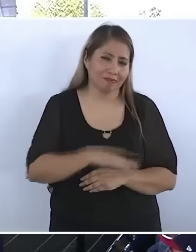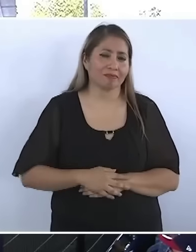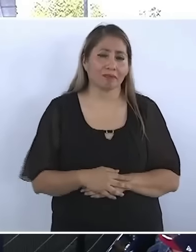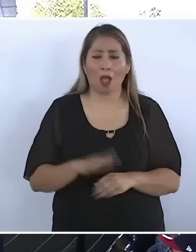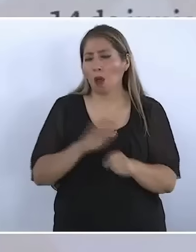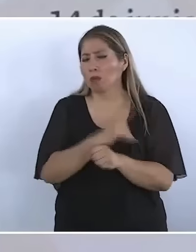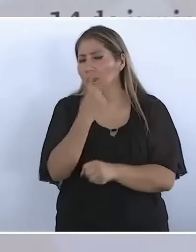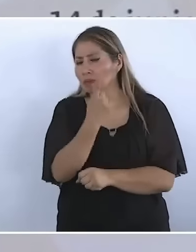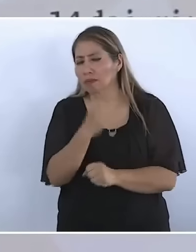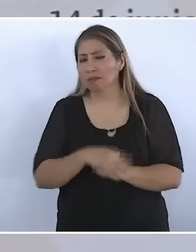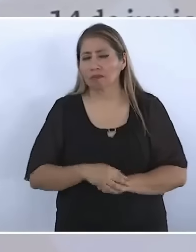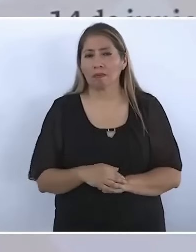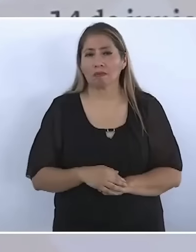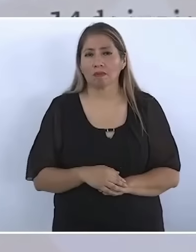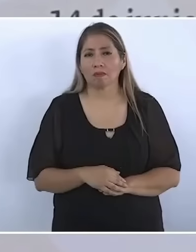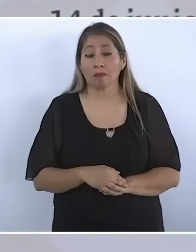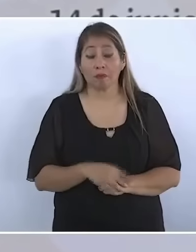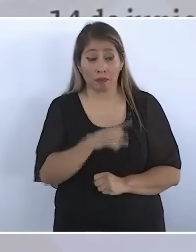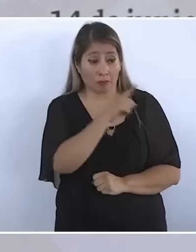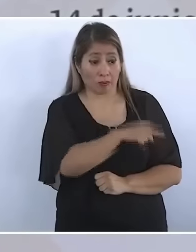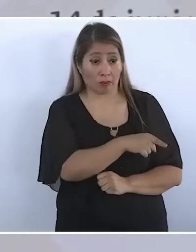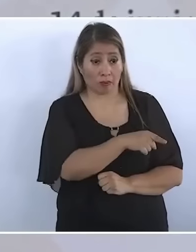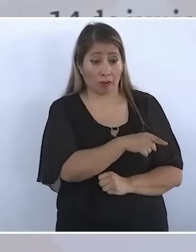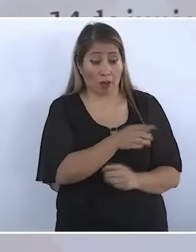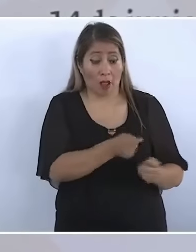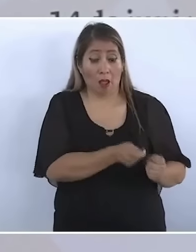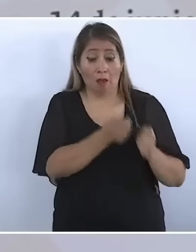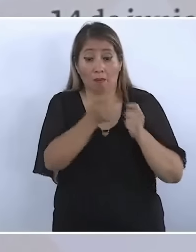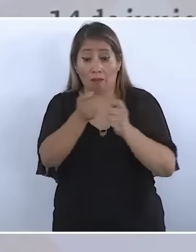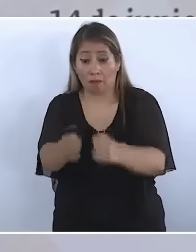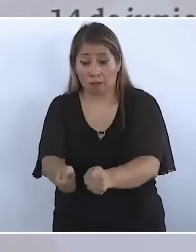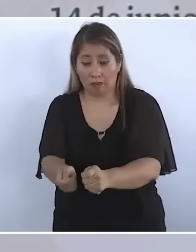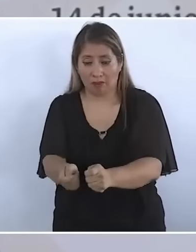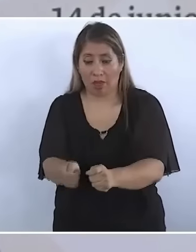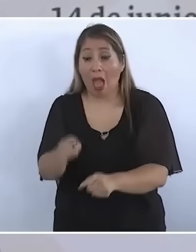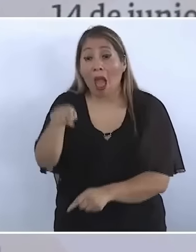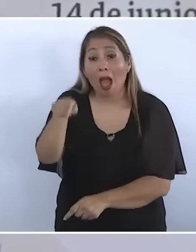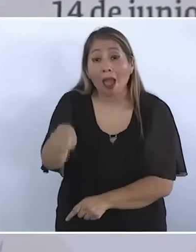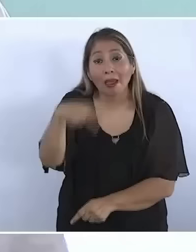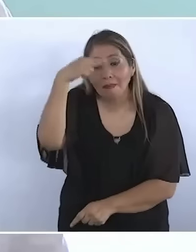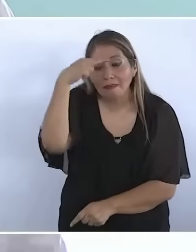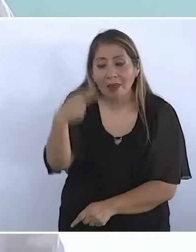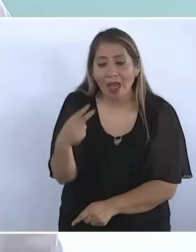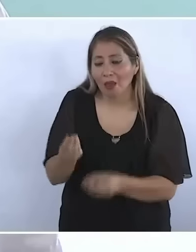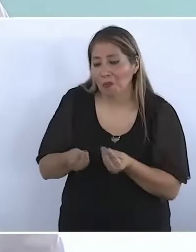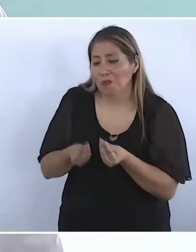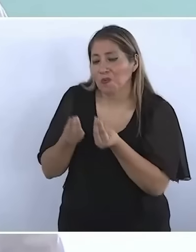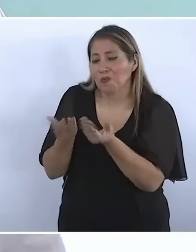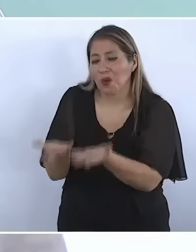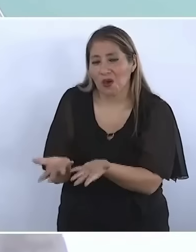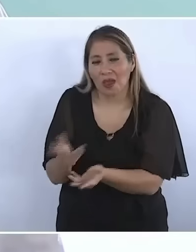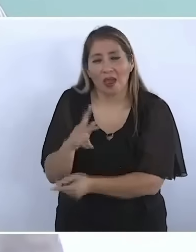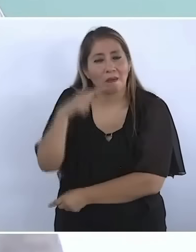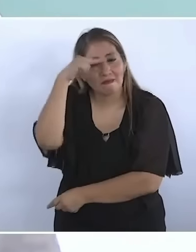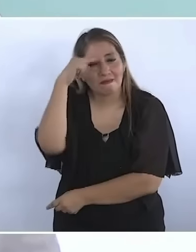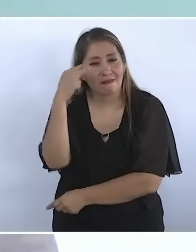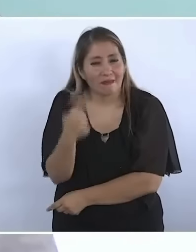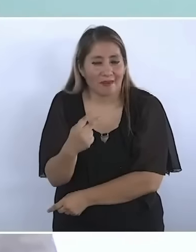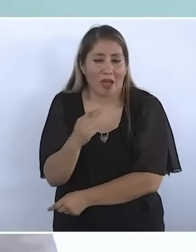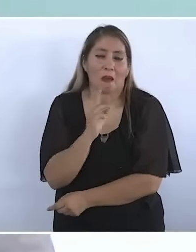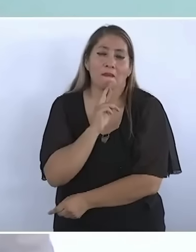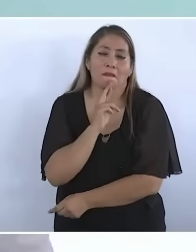Porque va a quedar el país en muy buenas manos. Es lo mejor que